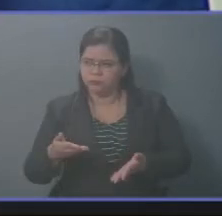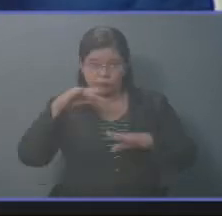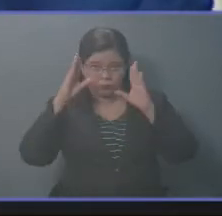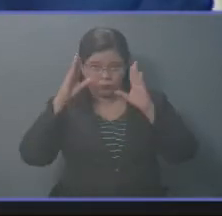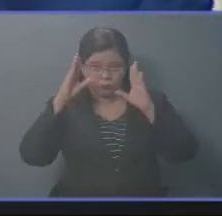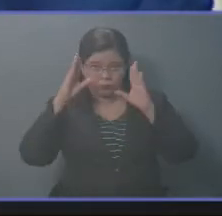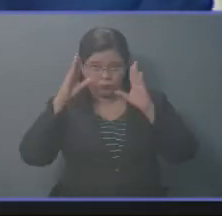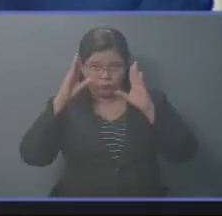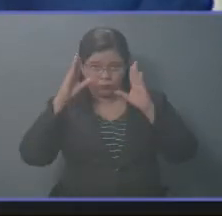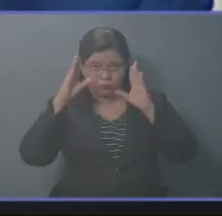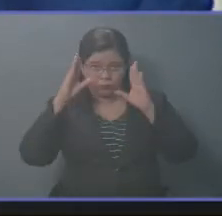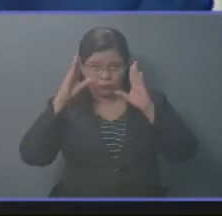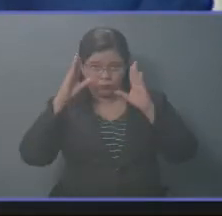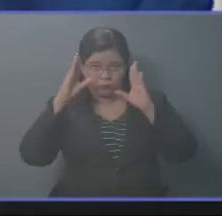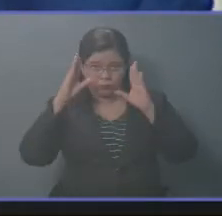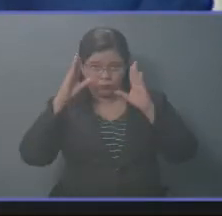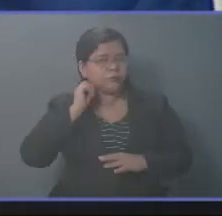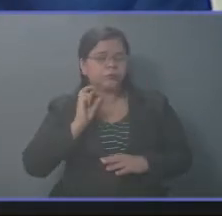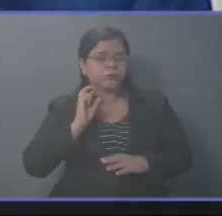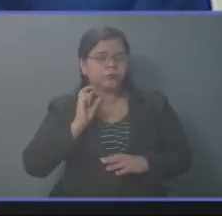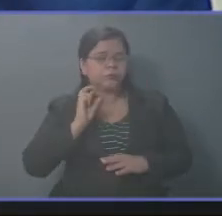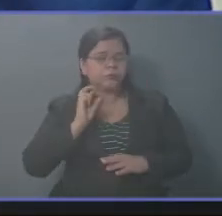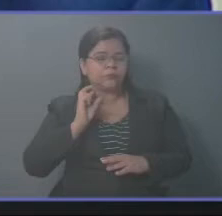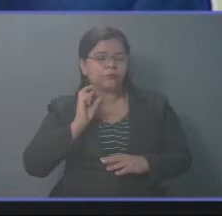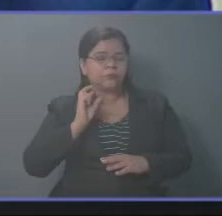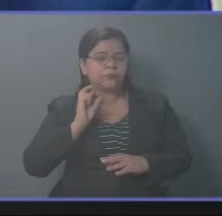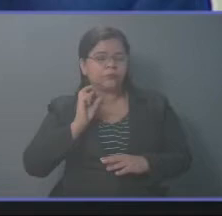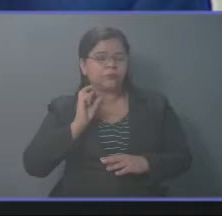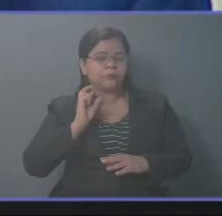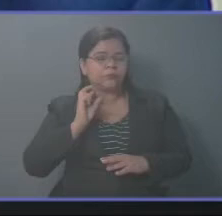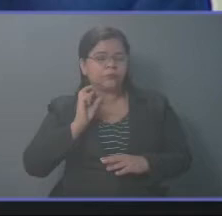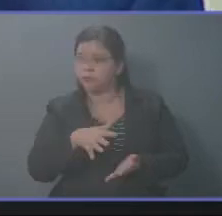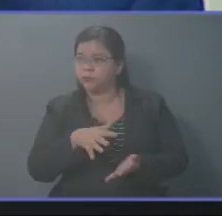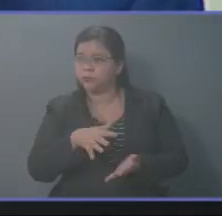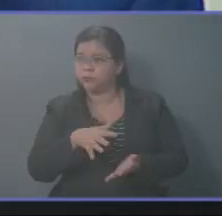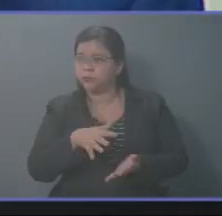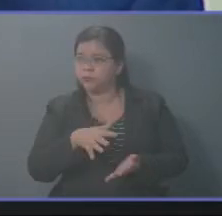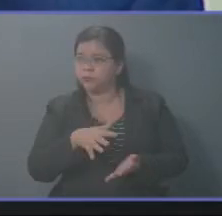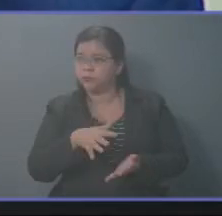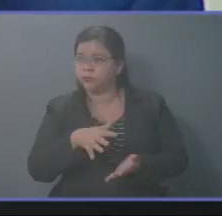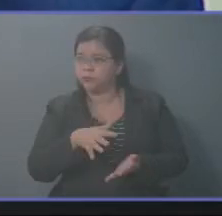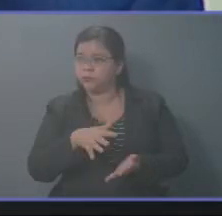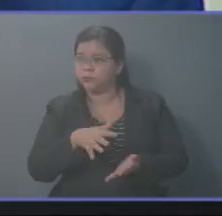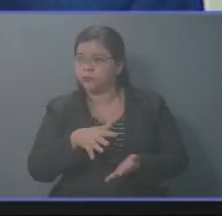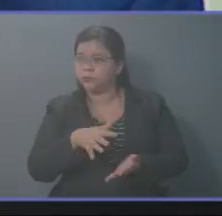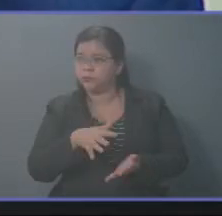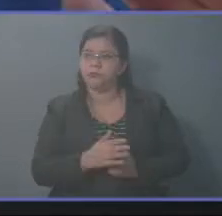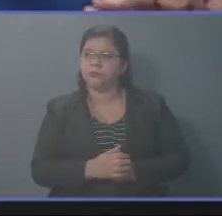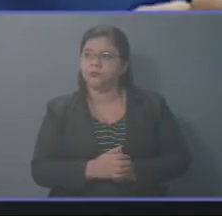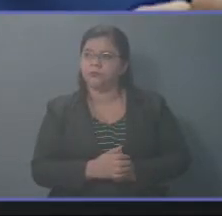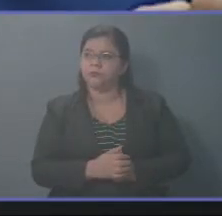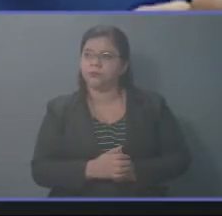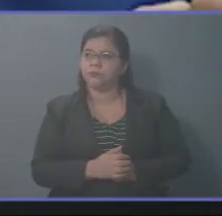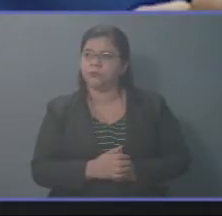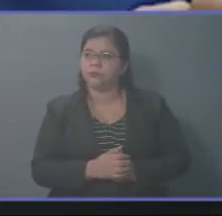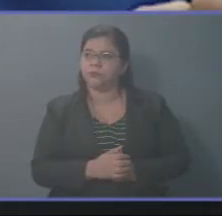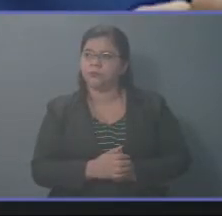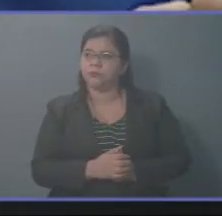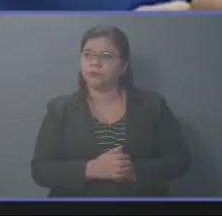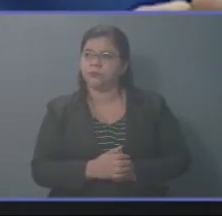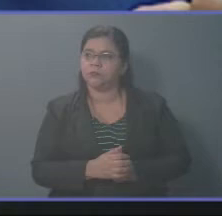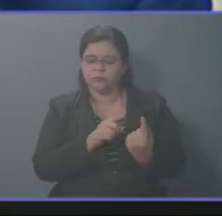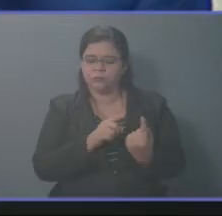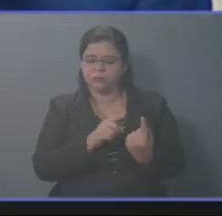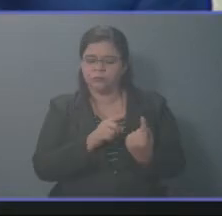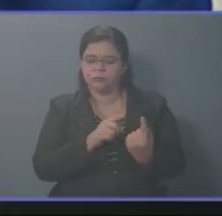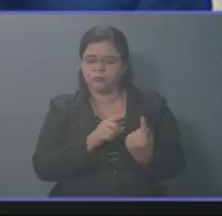escuché al ministro de Obras Públicas hacer efectivo, le preguntaron por un